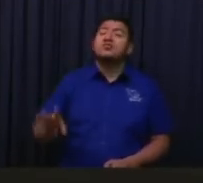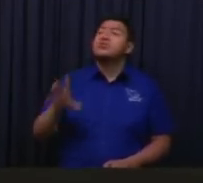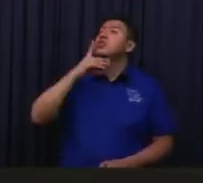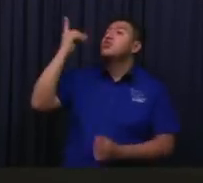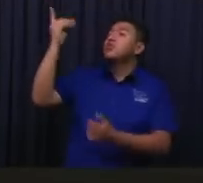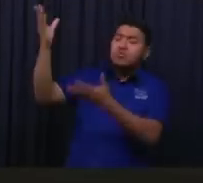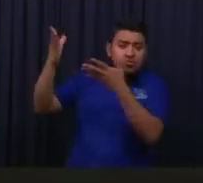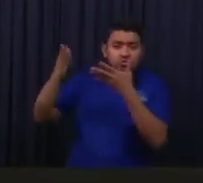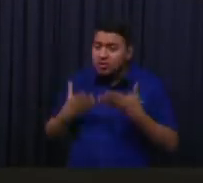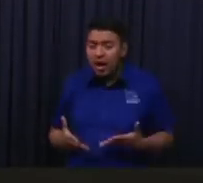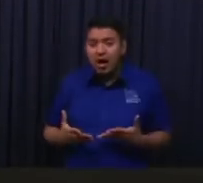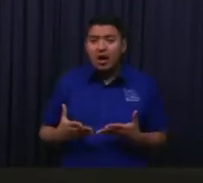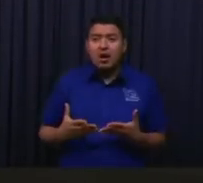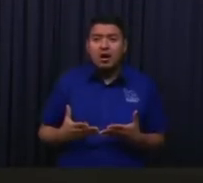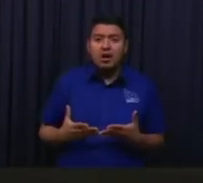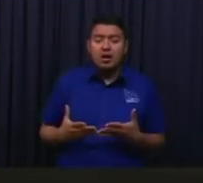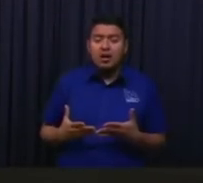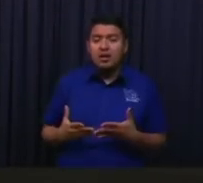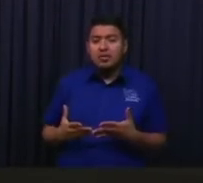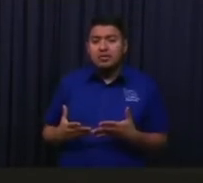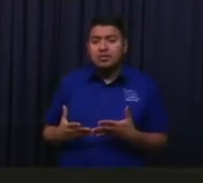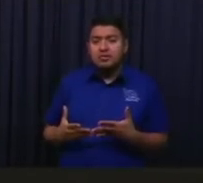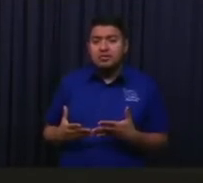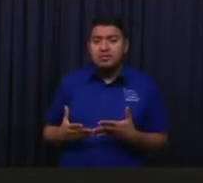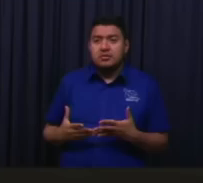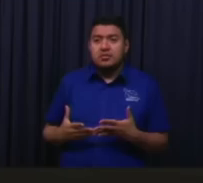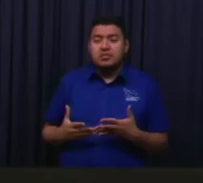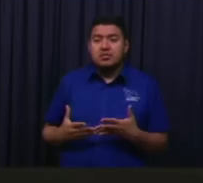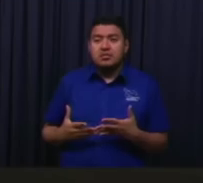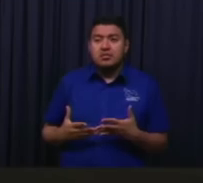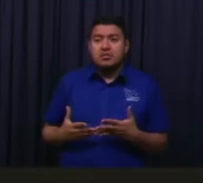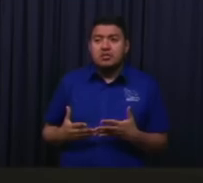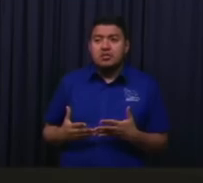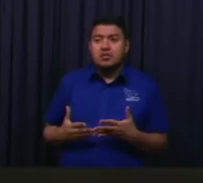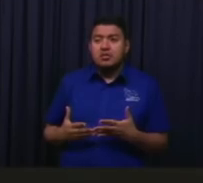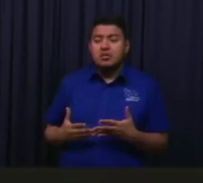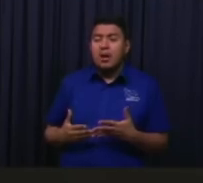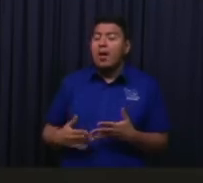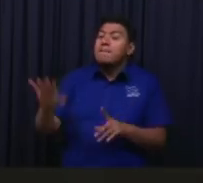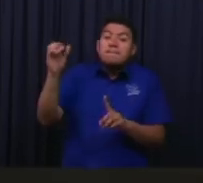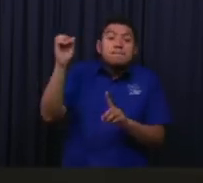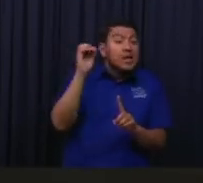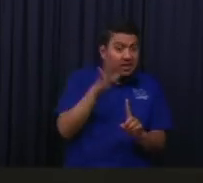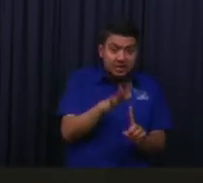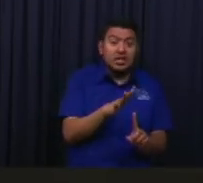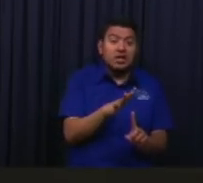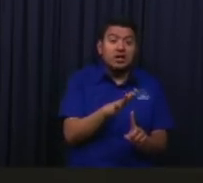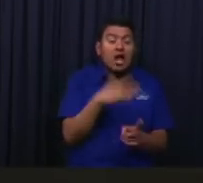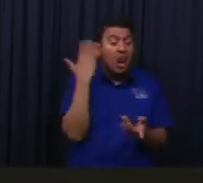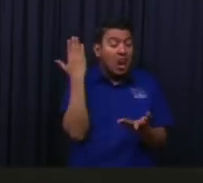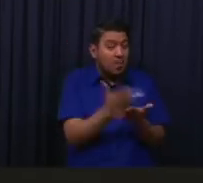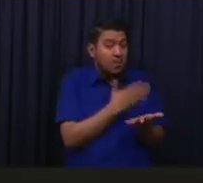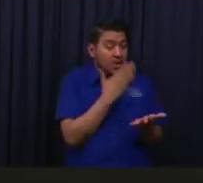da y nos la repite por medio de la Santa Cena, nos va a bendecir, porque la Biblia dice con mucha claridad